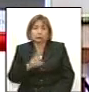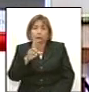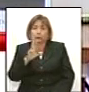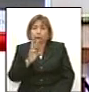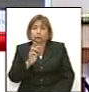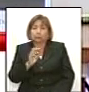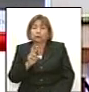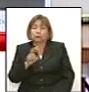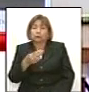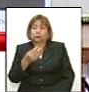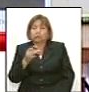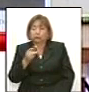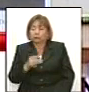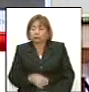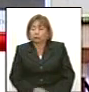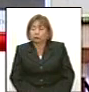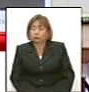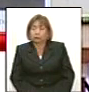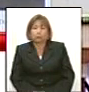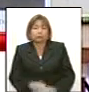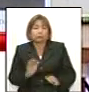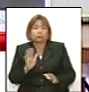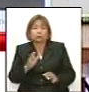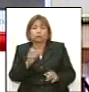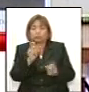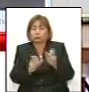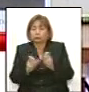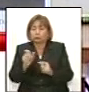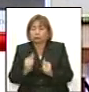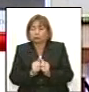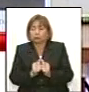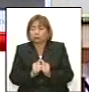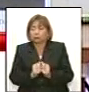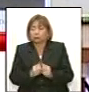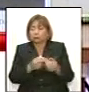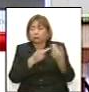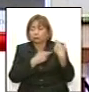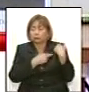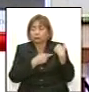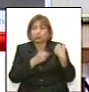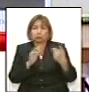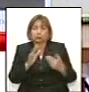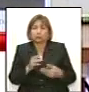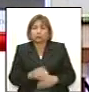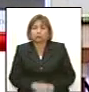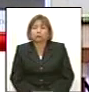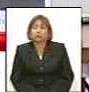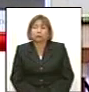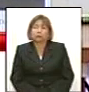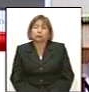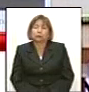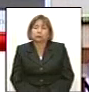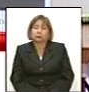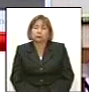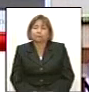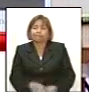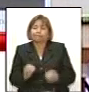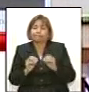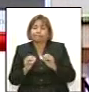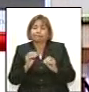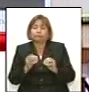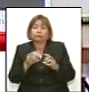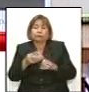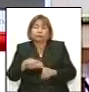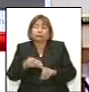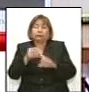junio de 2018, a su persona se le encarga las funciones de la directora ejecutiva del proyecto